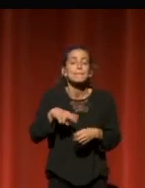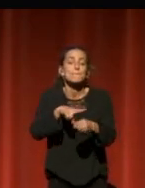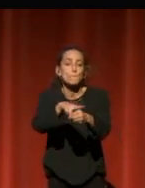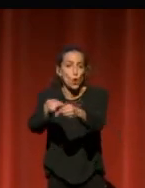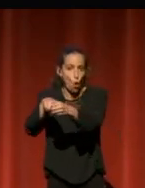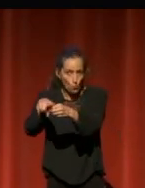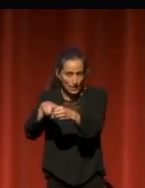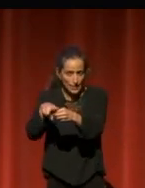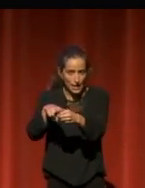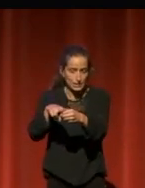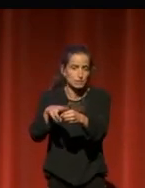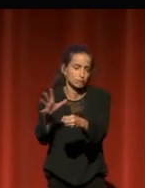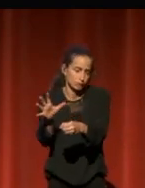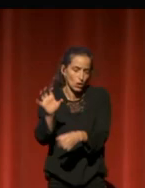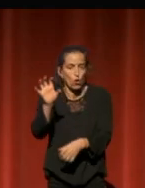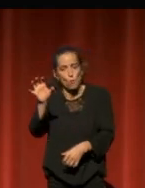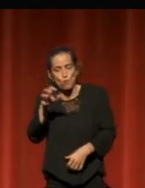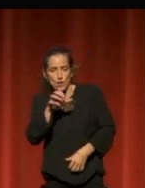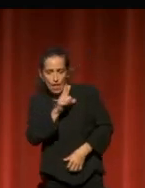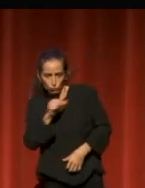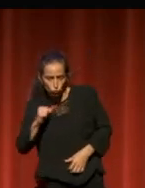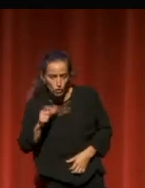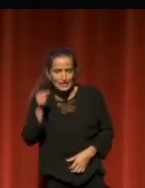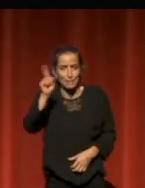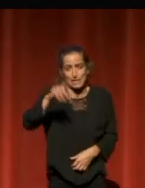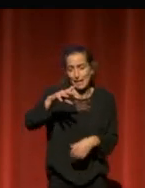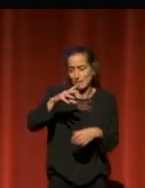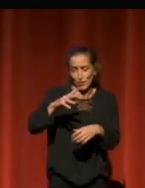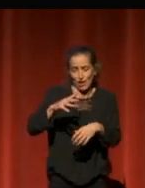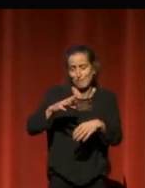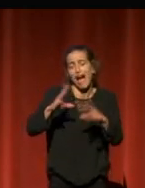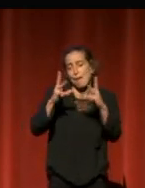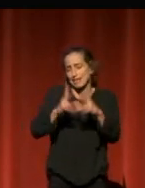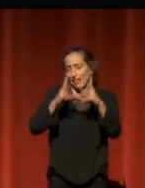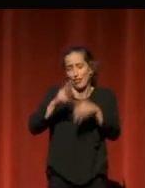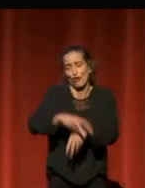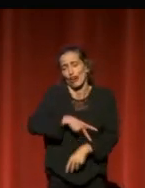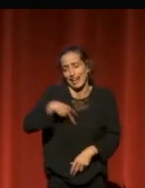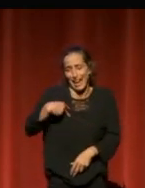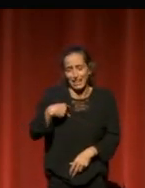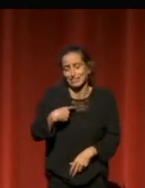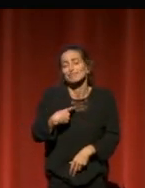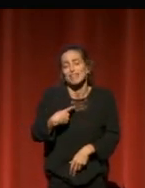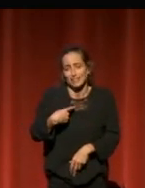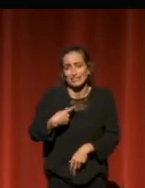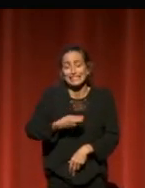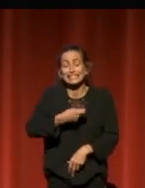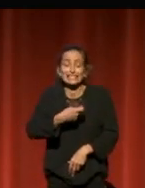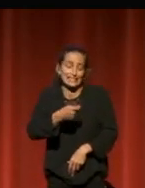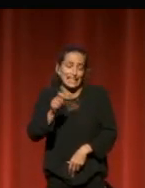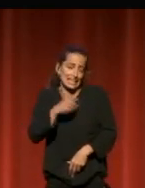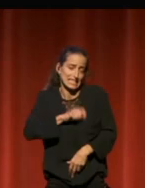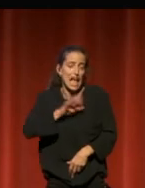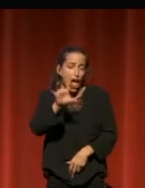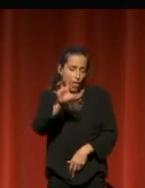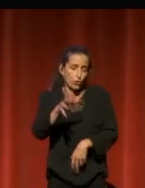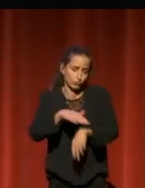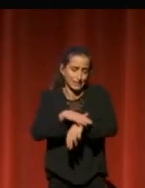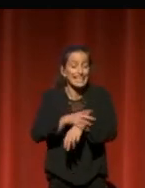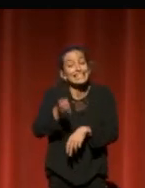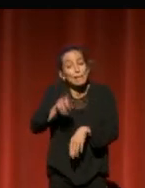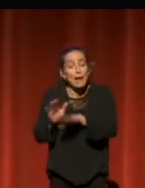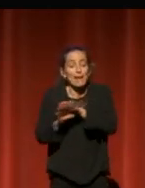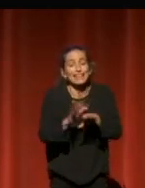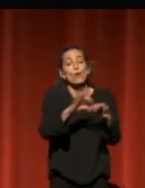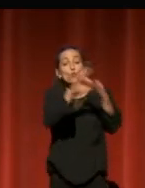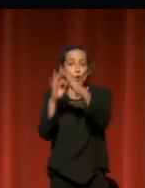Las provincias, las comunidades autónomas, la Administración General del Estado y la Unión Europea. Ayer nos hablaron mucho de la Unión Europea y de